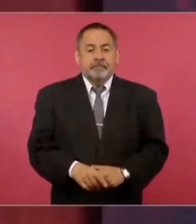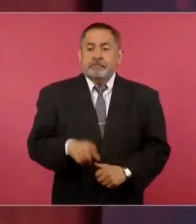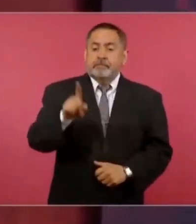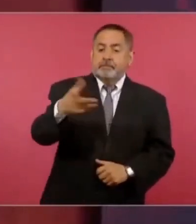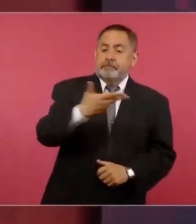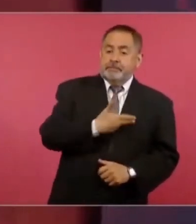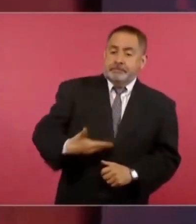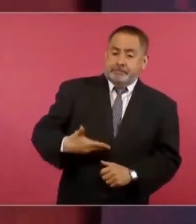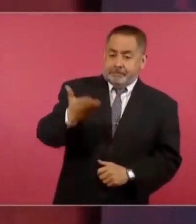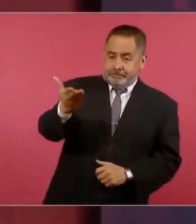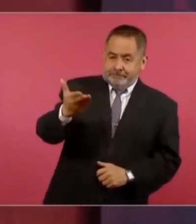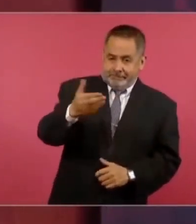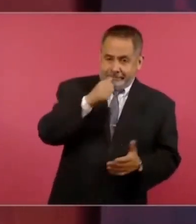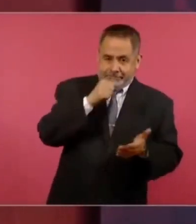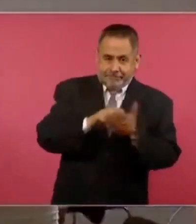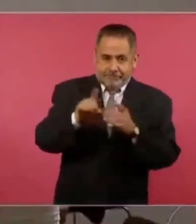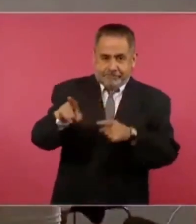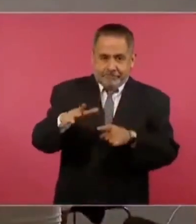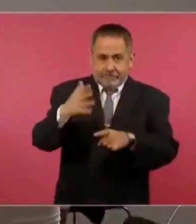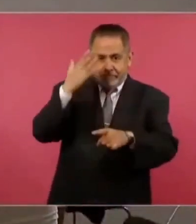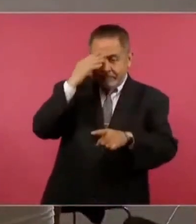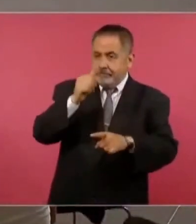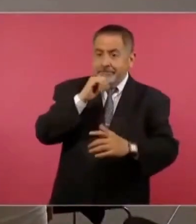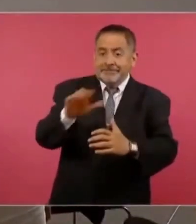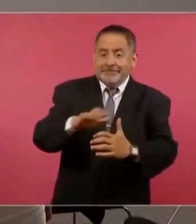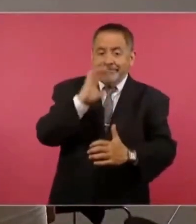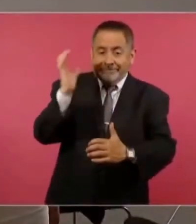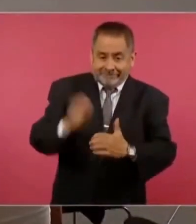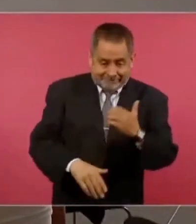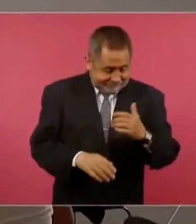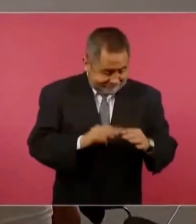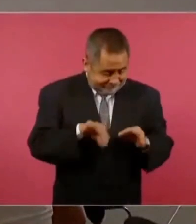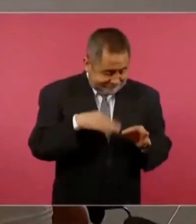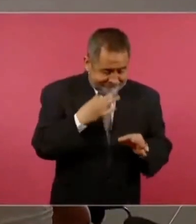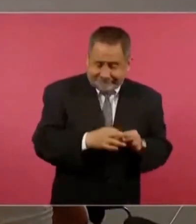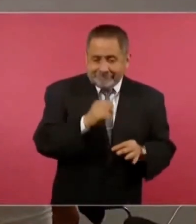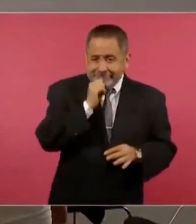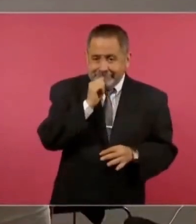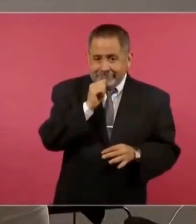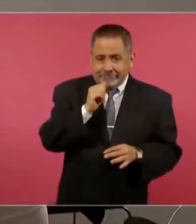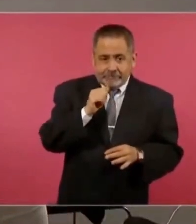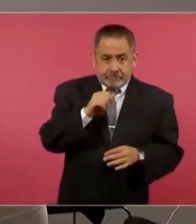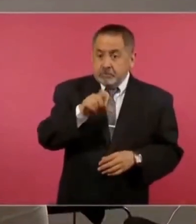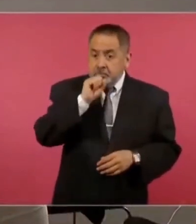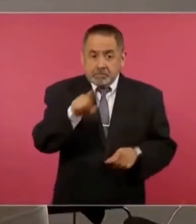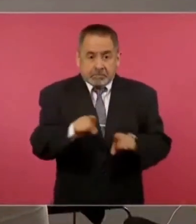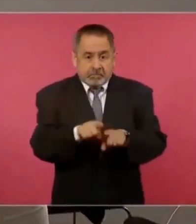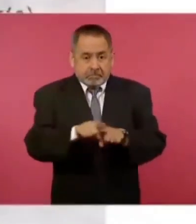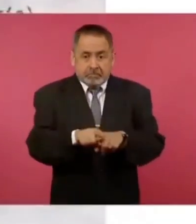presidente, sé que no hemos terminado, es el mismo estudio,